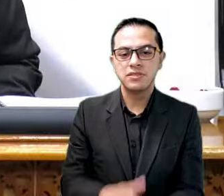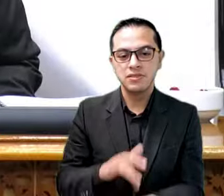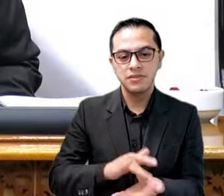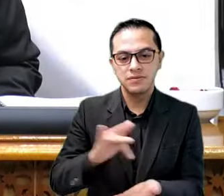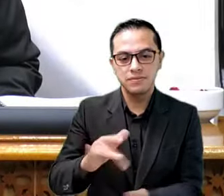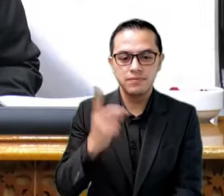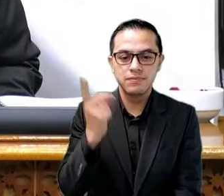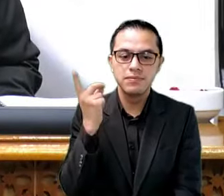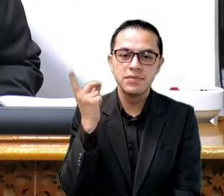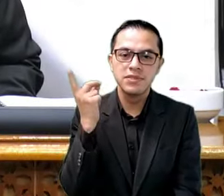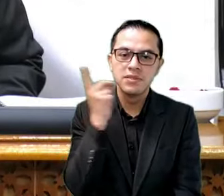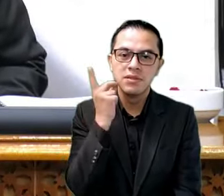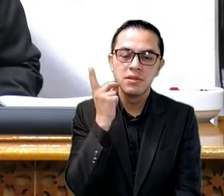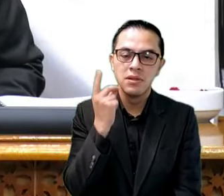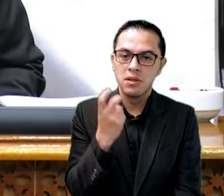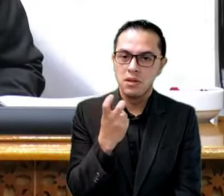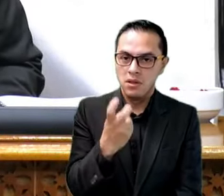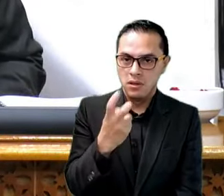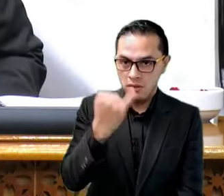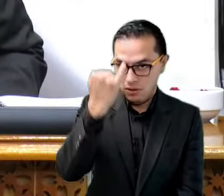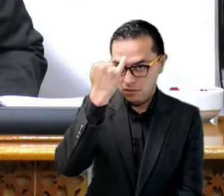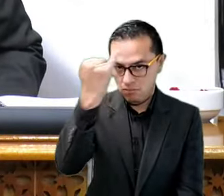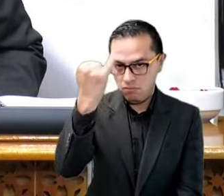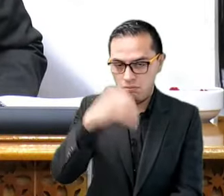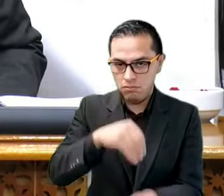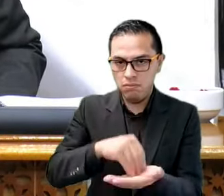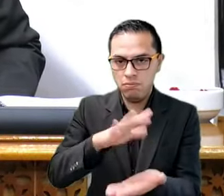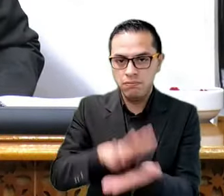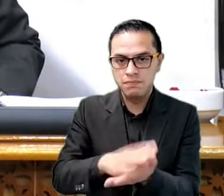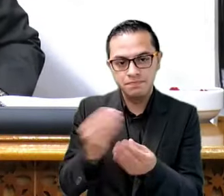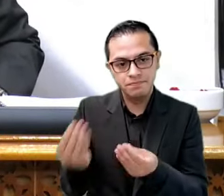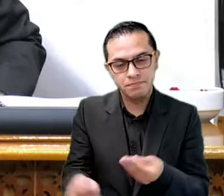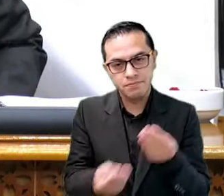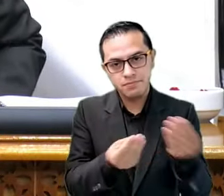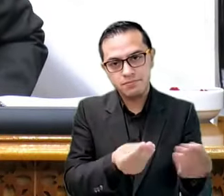diputada se registra la iniciativa y se remite a la comisión legislativa de